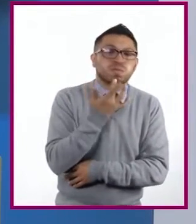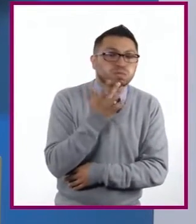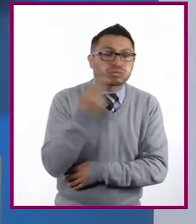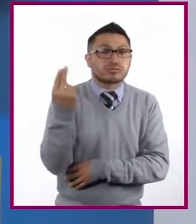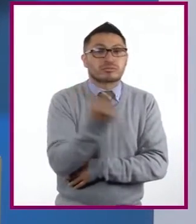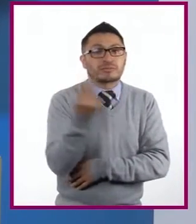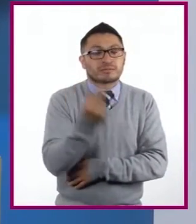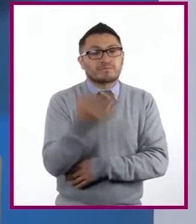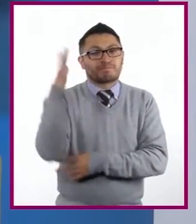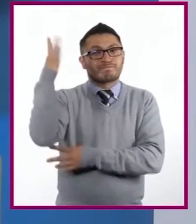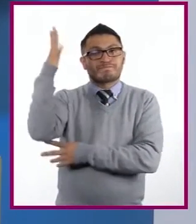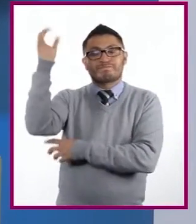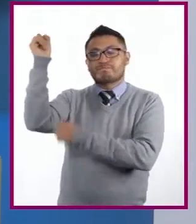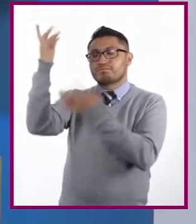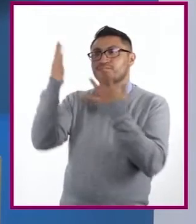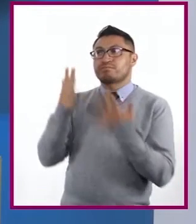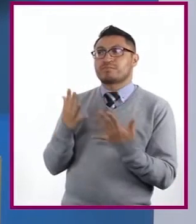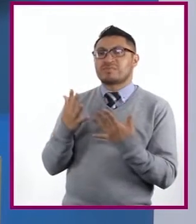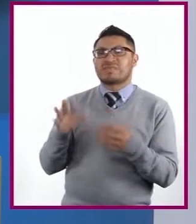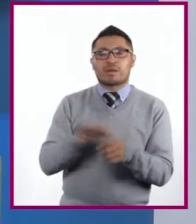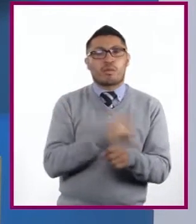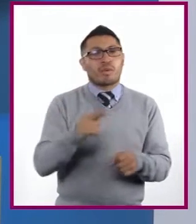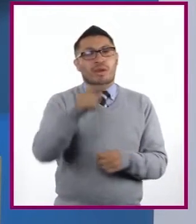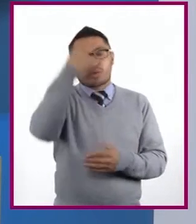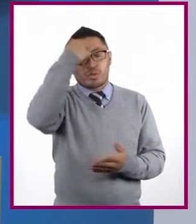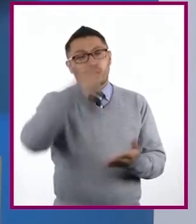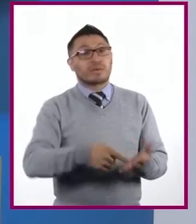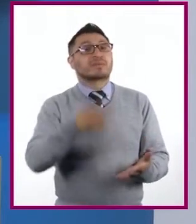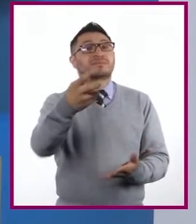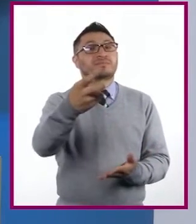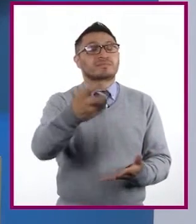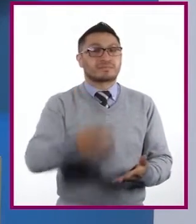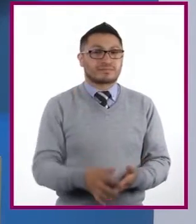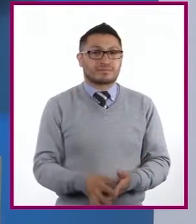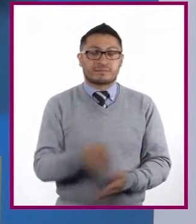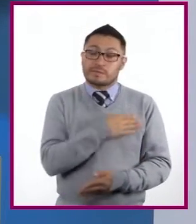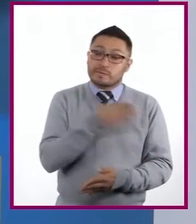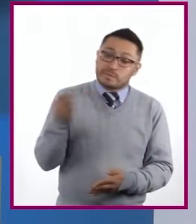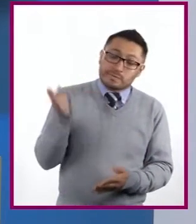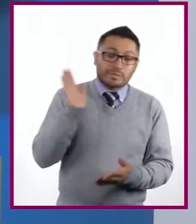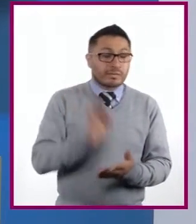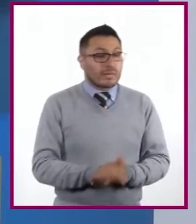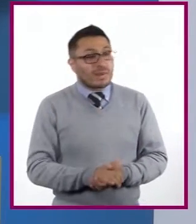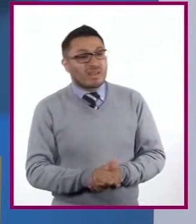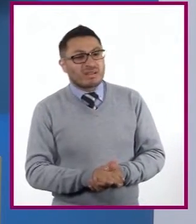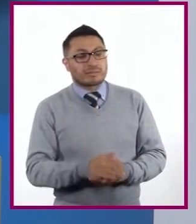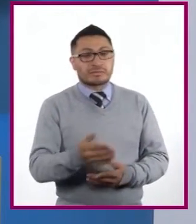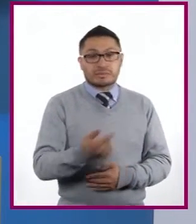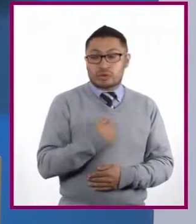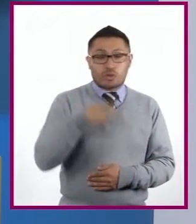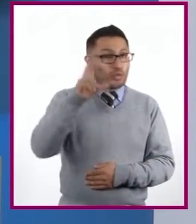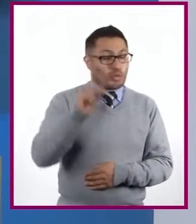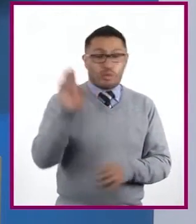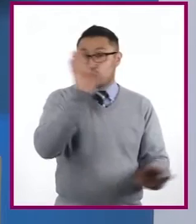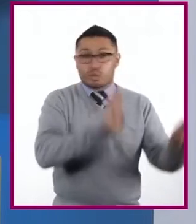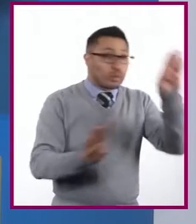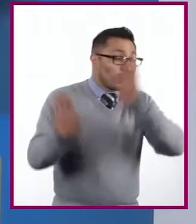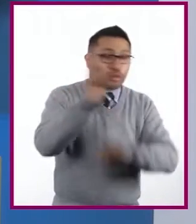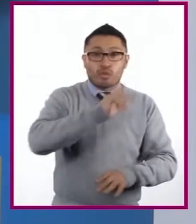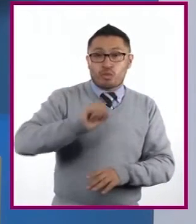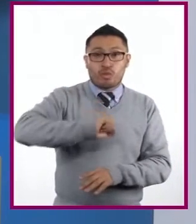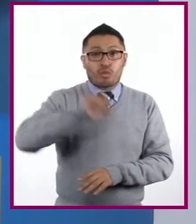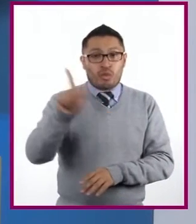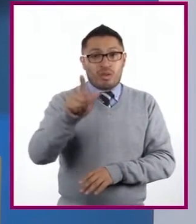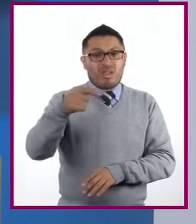sol? ¿Por qué supones que sea esto? Bueno, no soy biólogo.